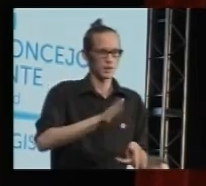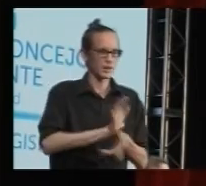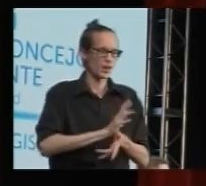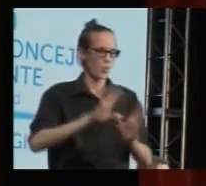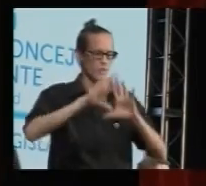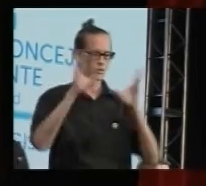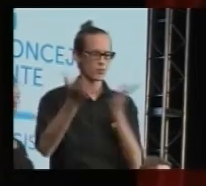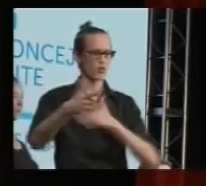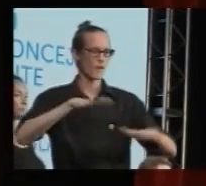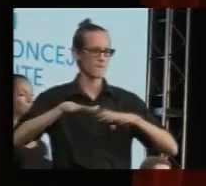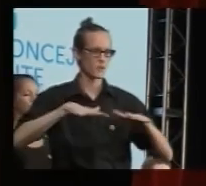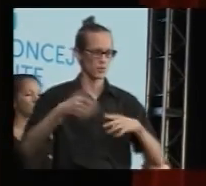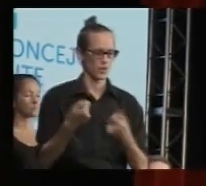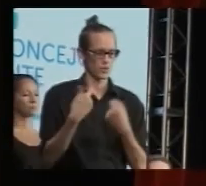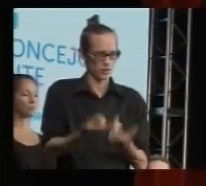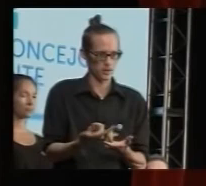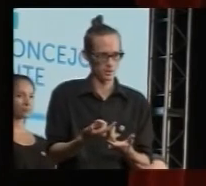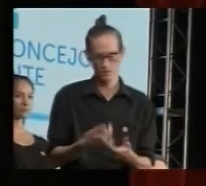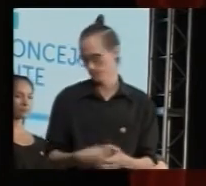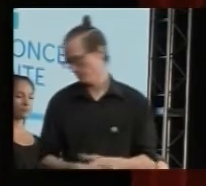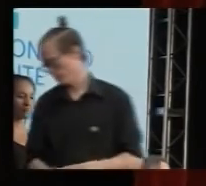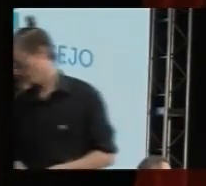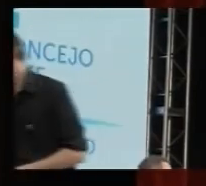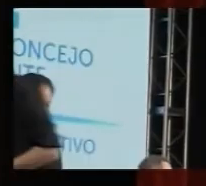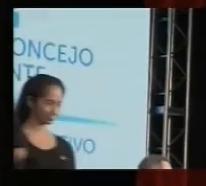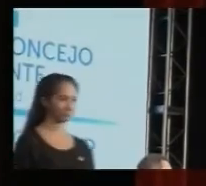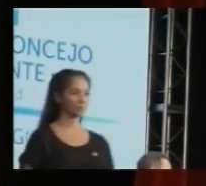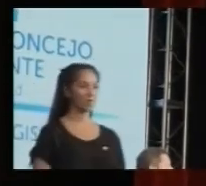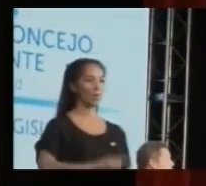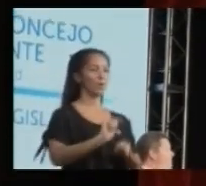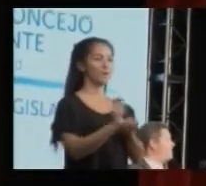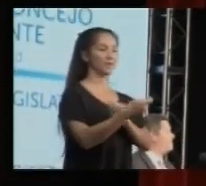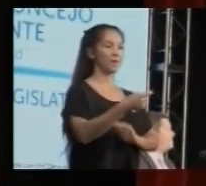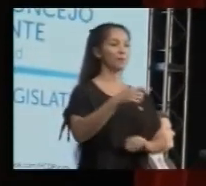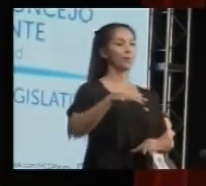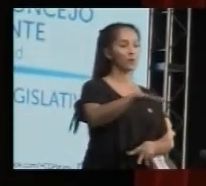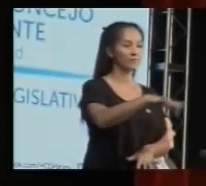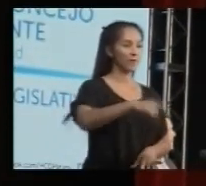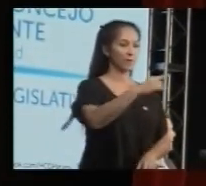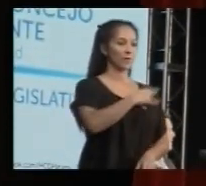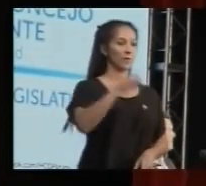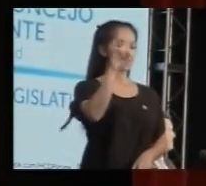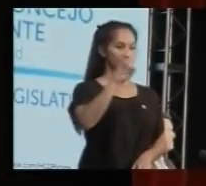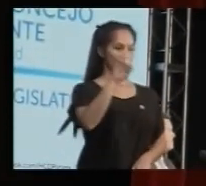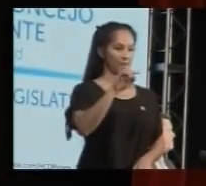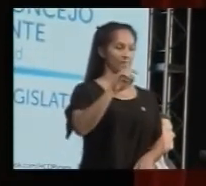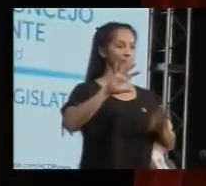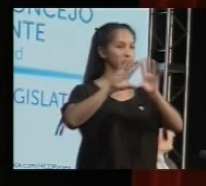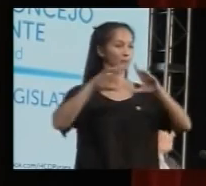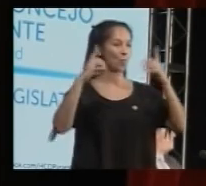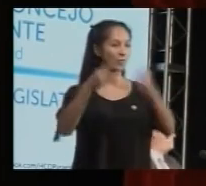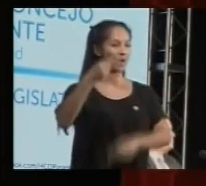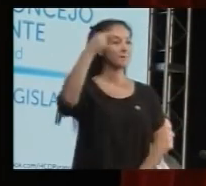Por eso, hoy hice referencia a la reforma universitaria, un hecho de repercusión mundial, y quiero